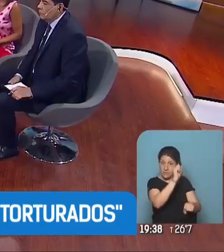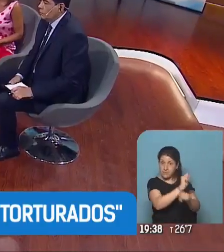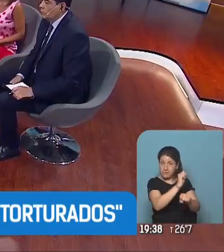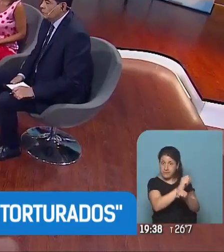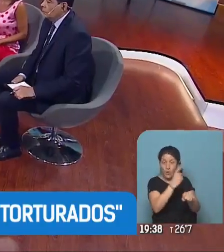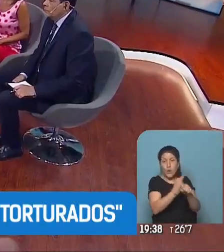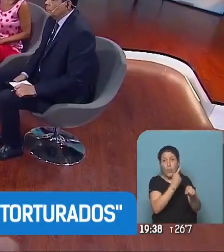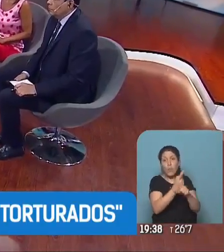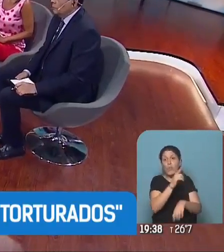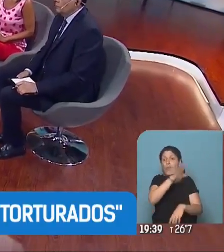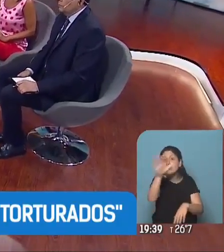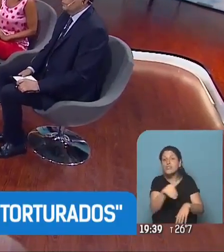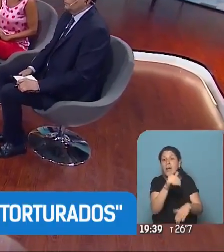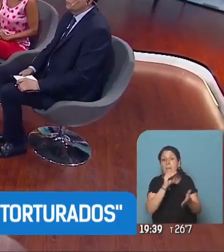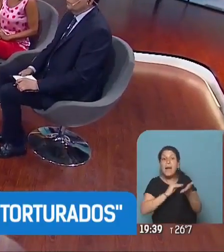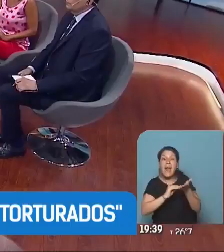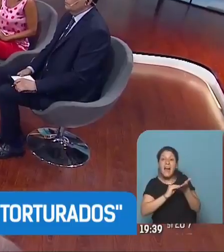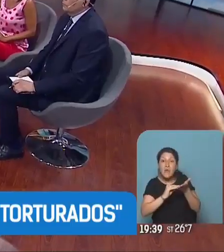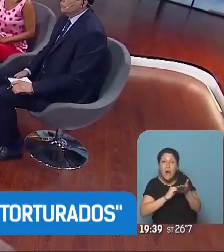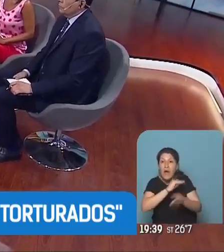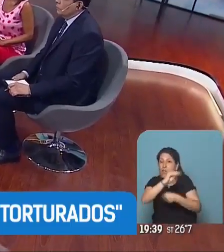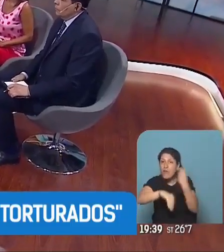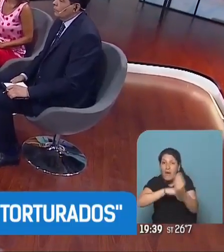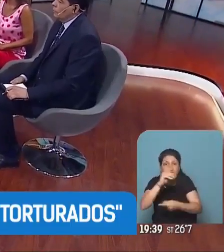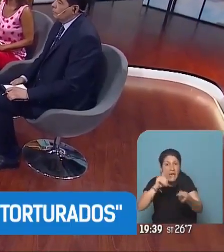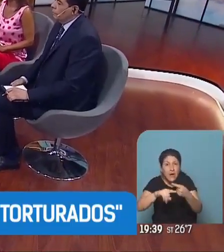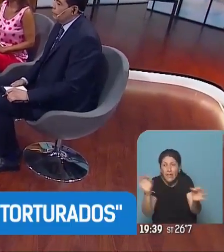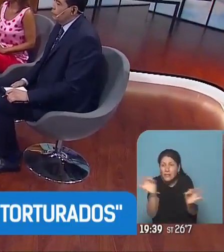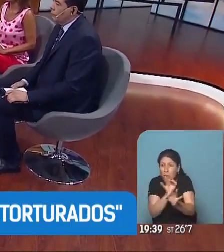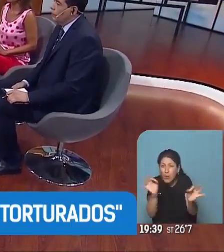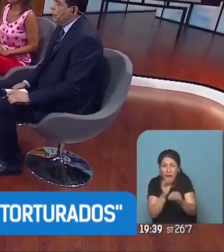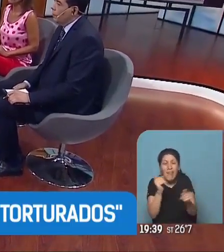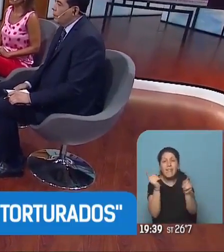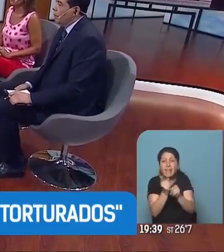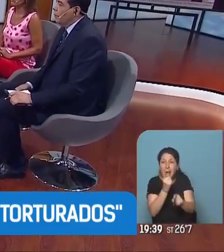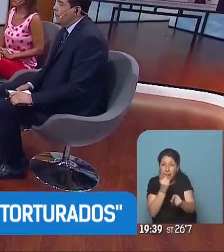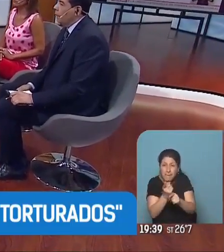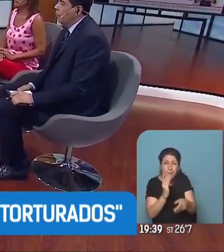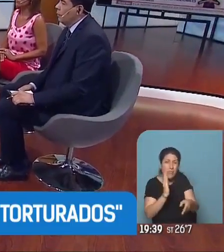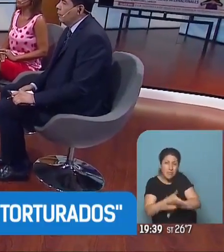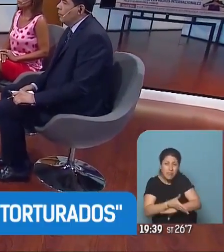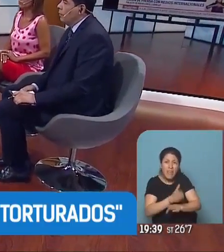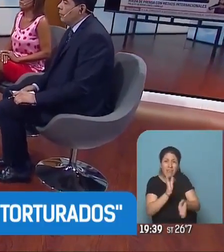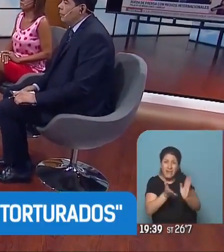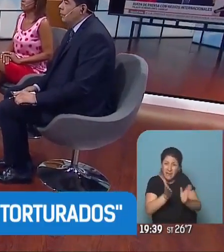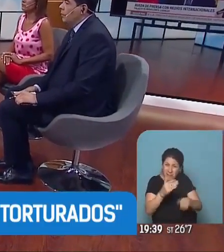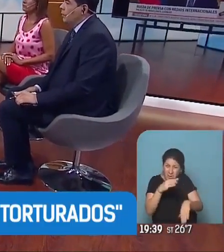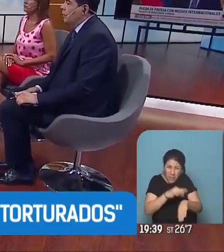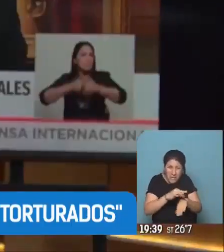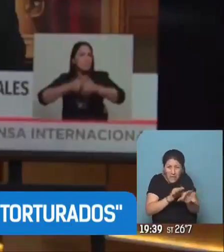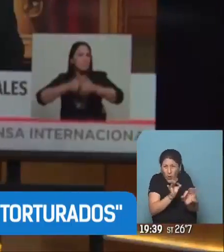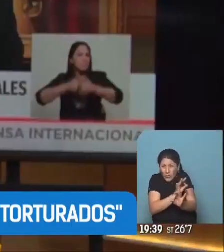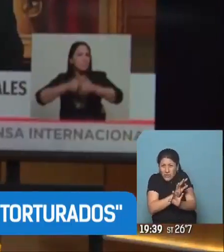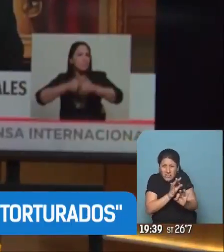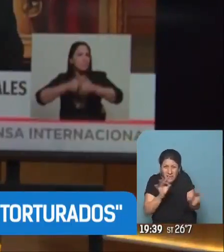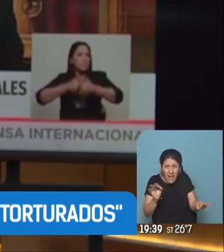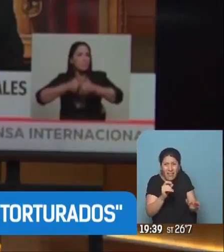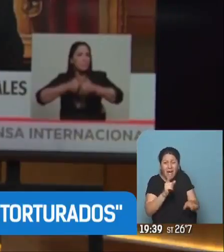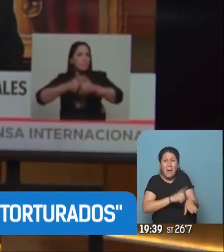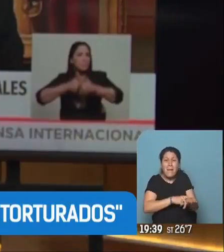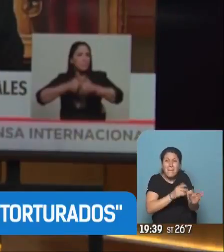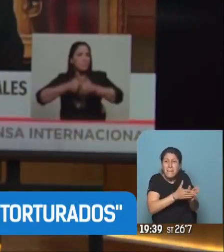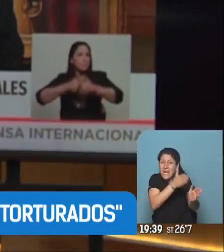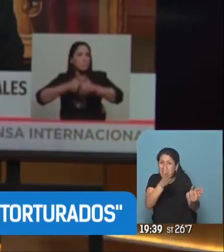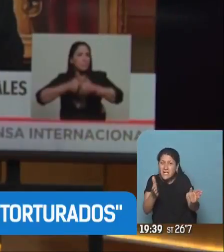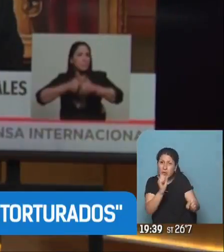sus abogados y a sus familias por días, les prohibieron acceso a tratamiento médico. durante los periodos de su detención, y